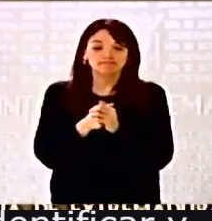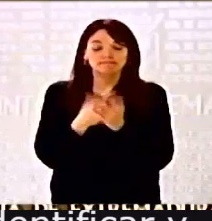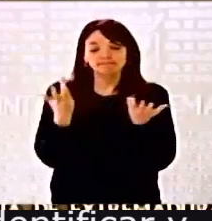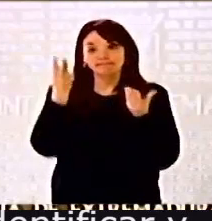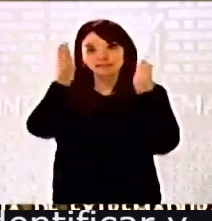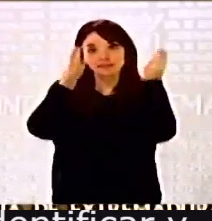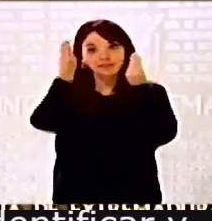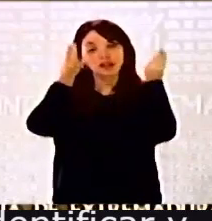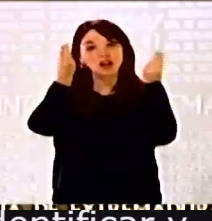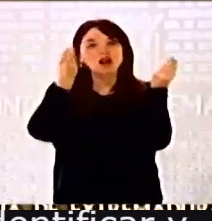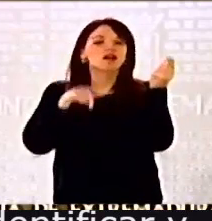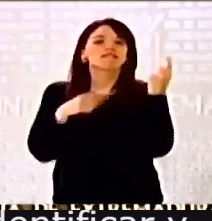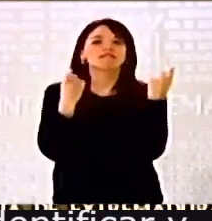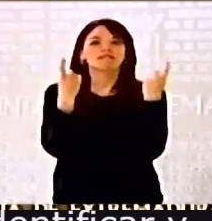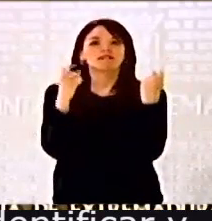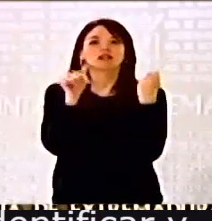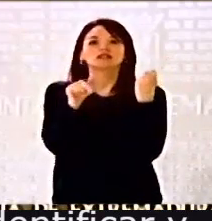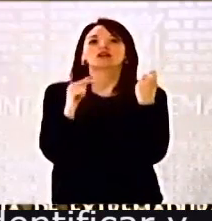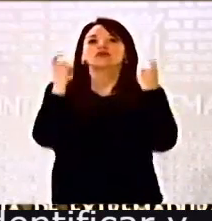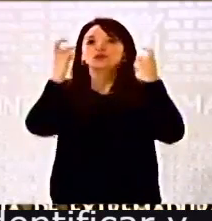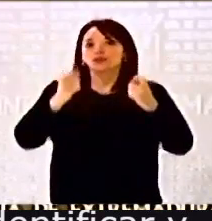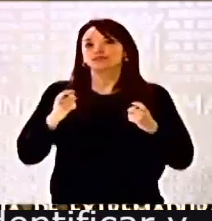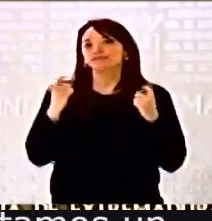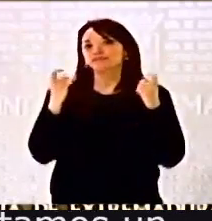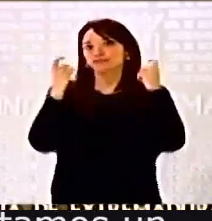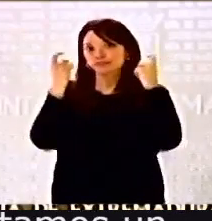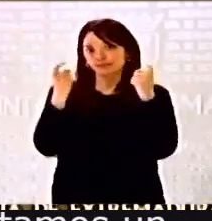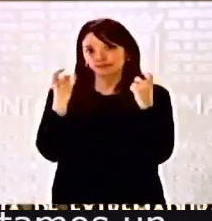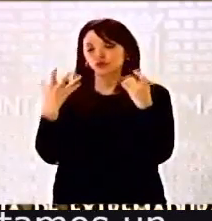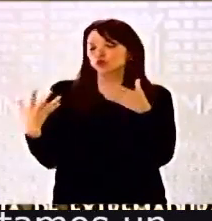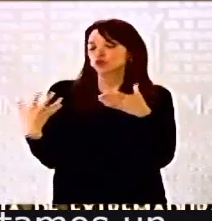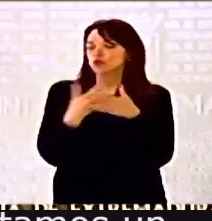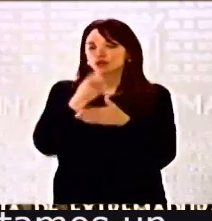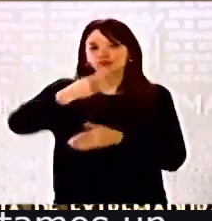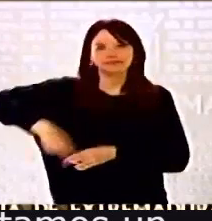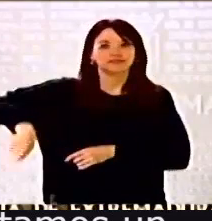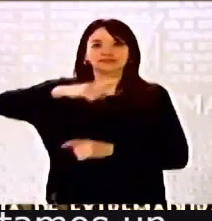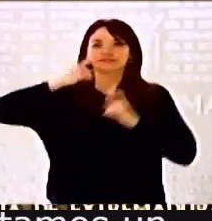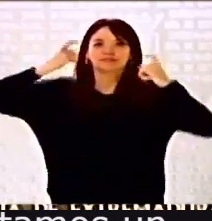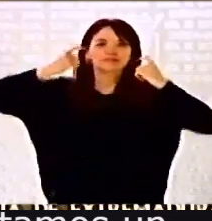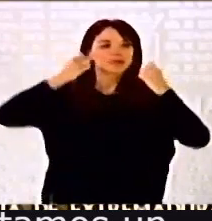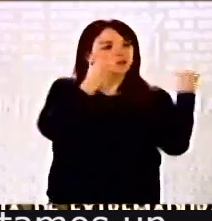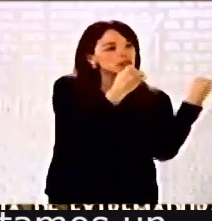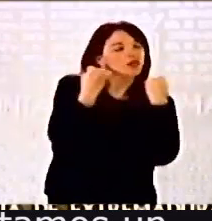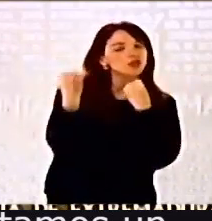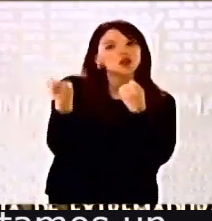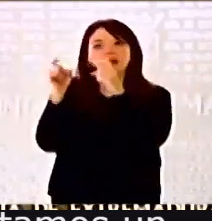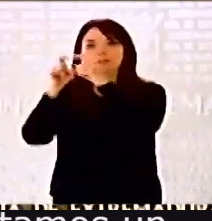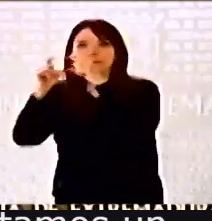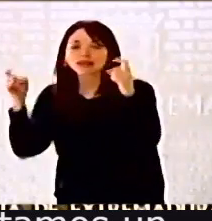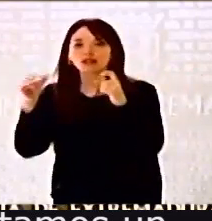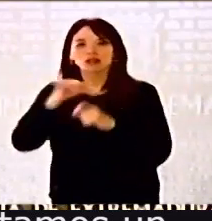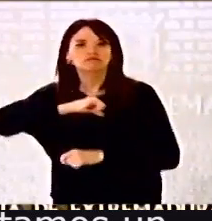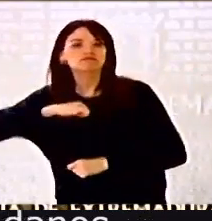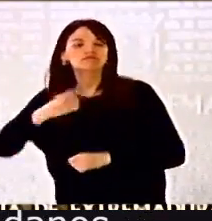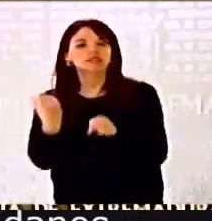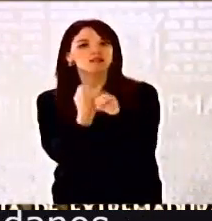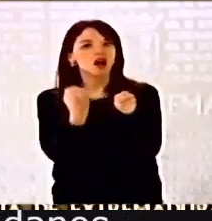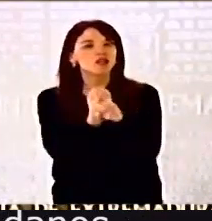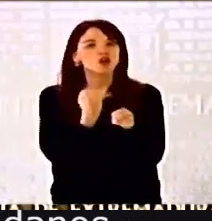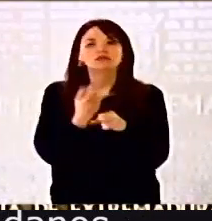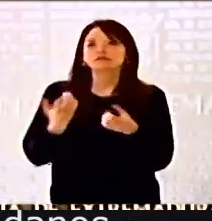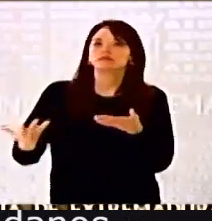planteamos que necesitamos un esfuerzo por parte de todos, administraciones, ciudadanos, empresas, trabajadores, en